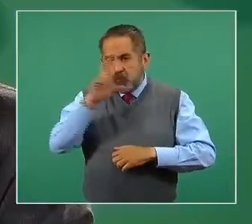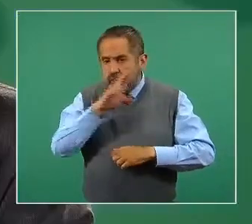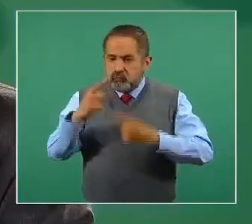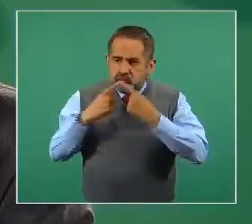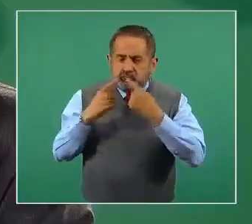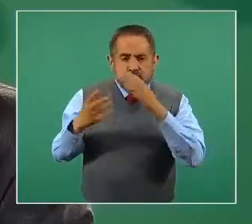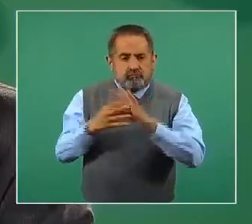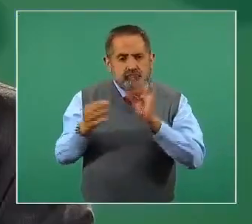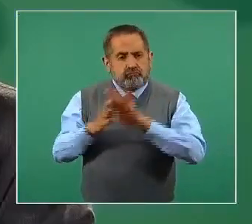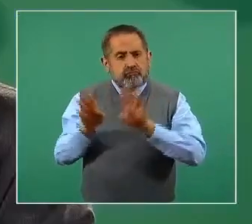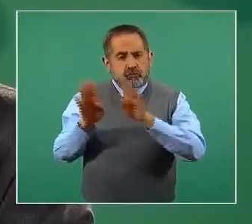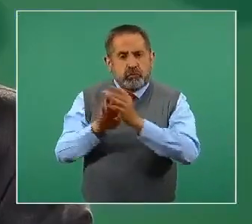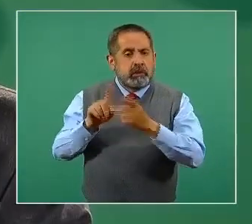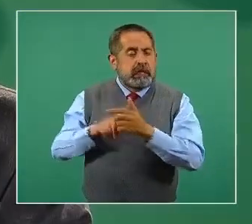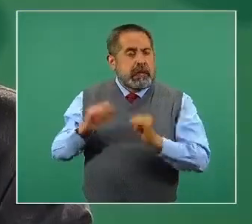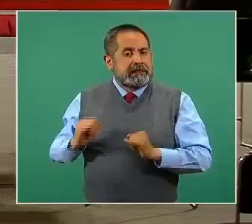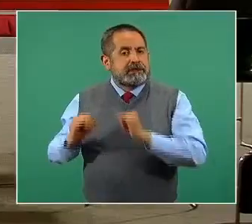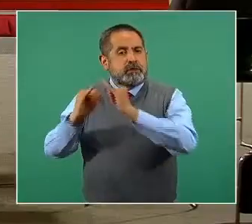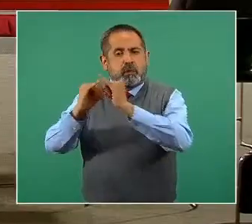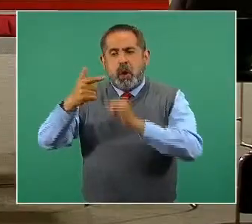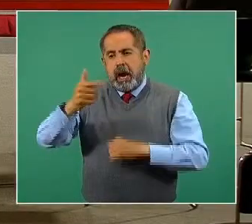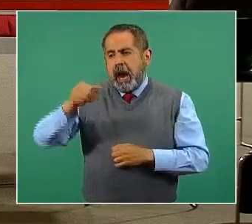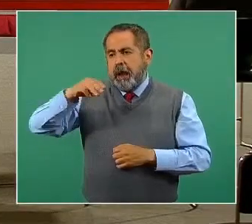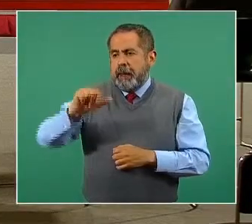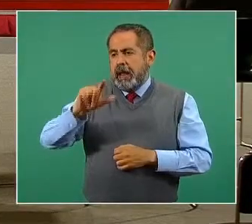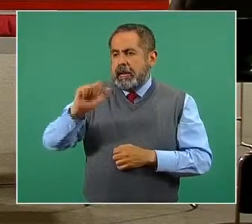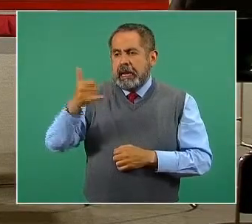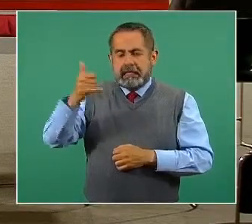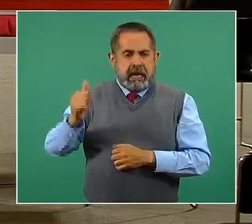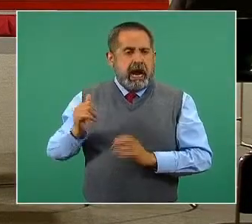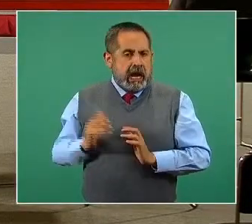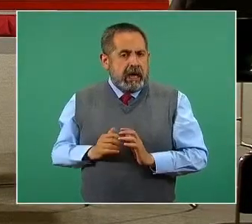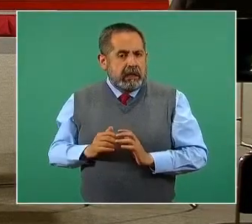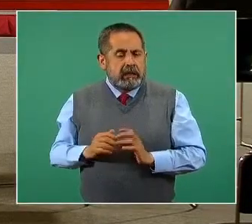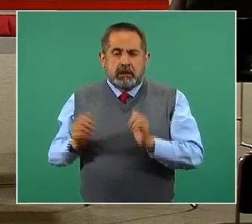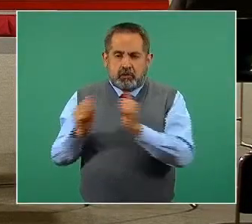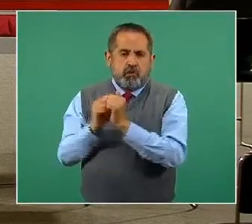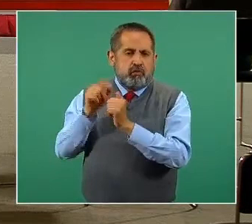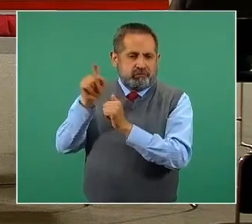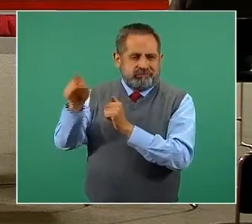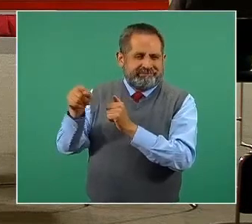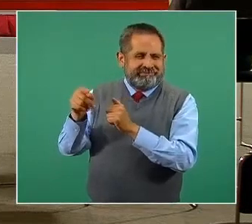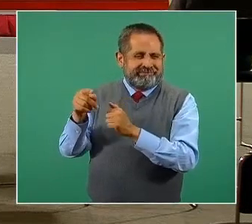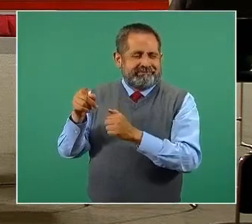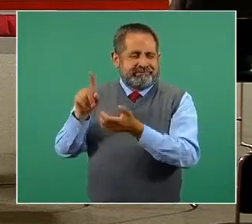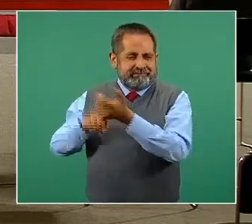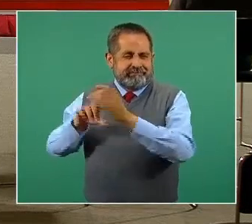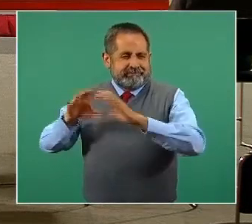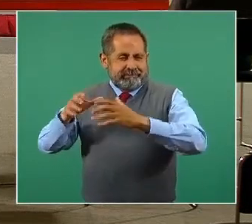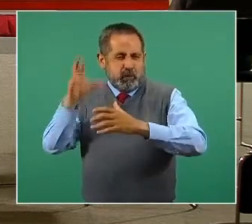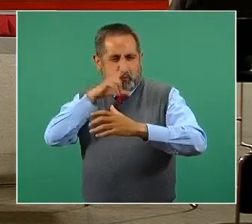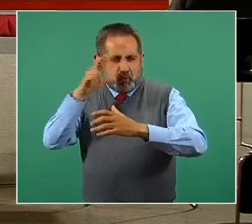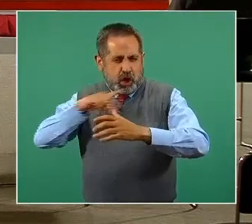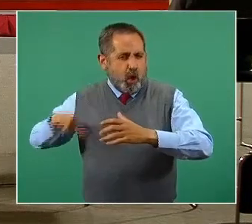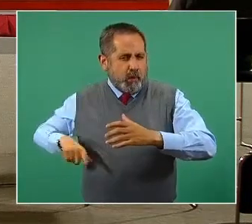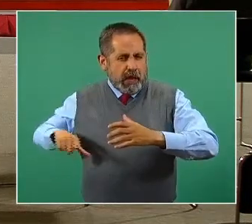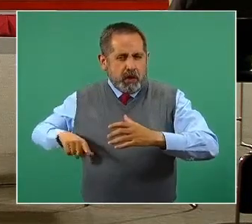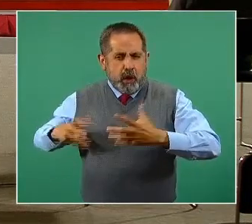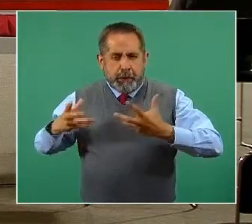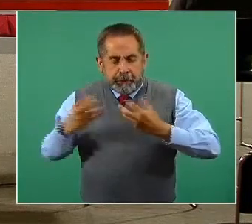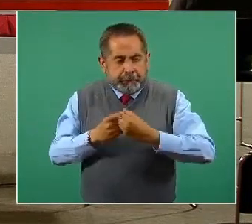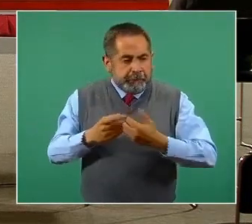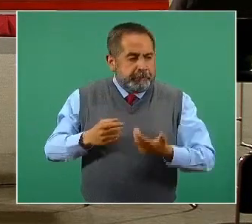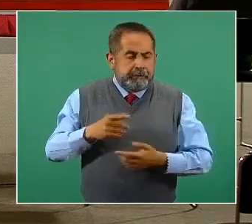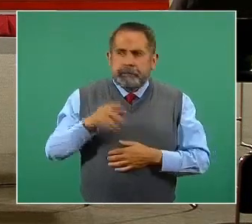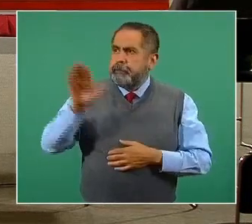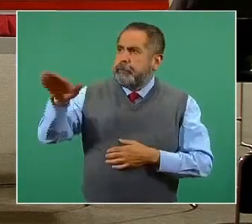los colegas del Instituto Gamaleya o del Centro Gamaleya y también del Fondo Ruso de Inversión Directa sobre el